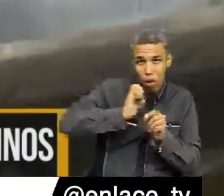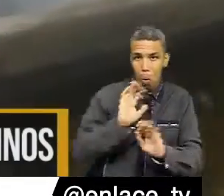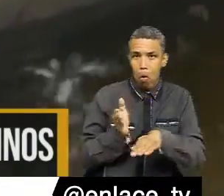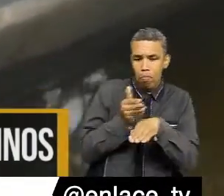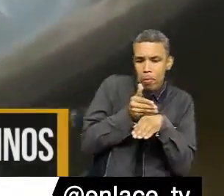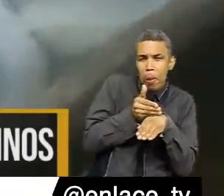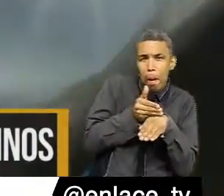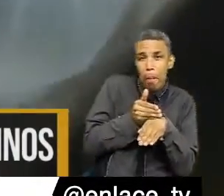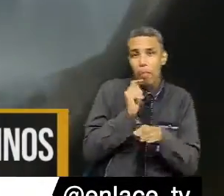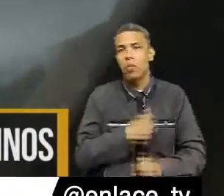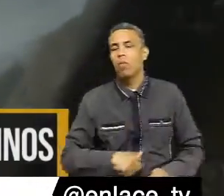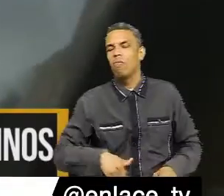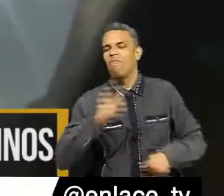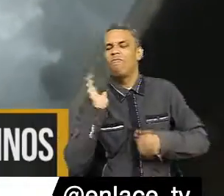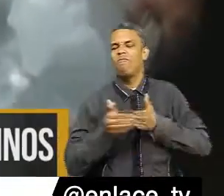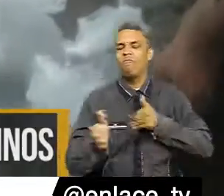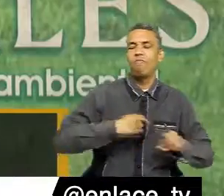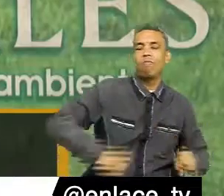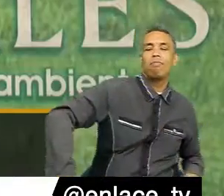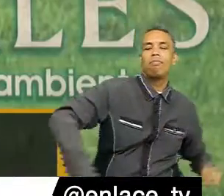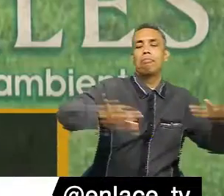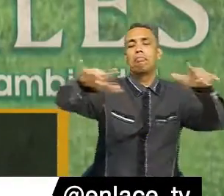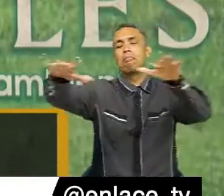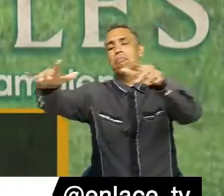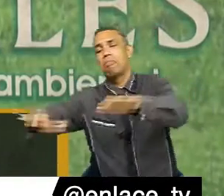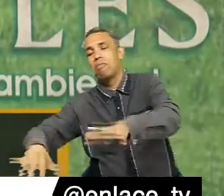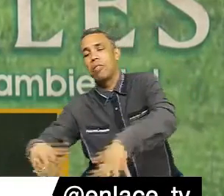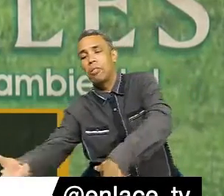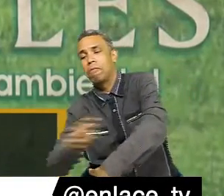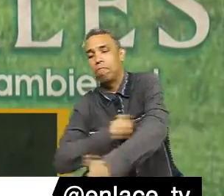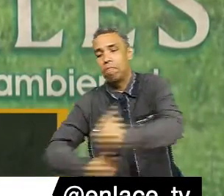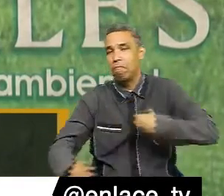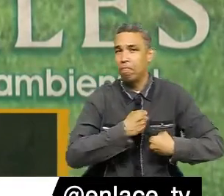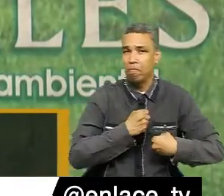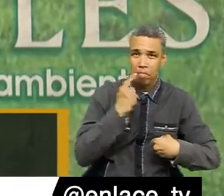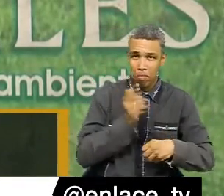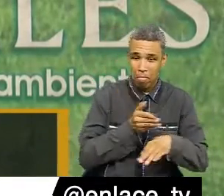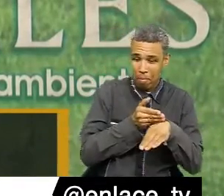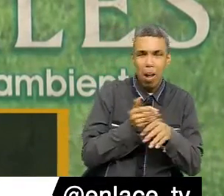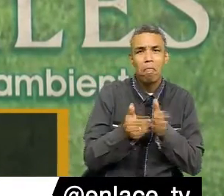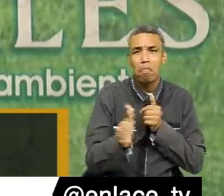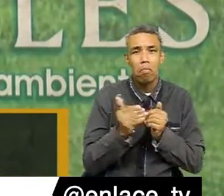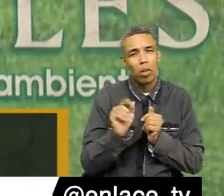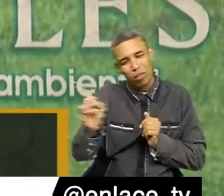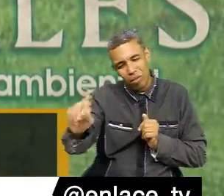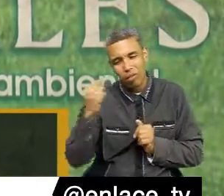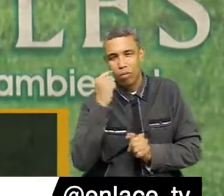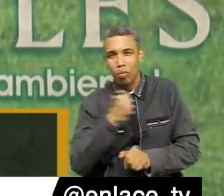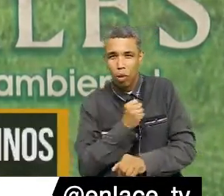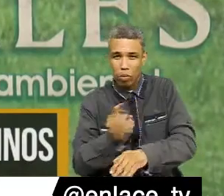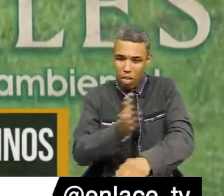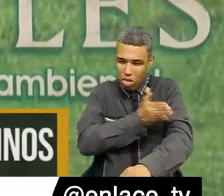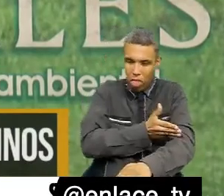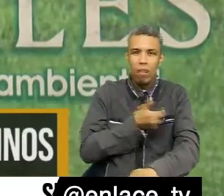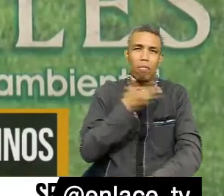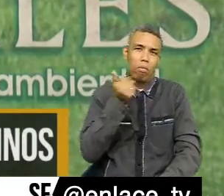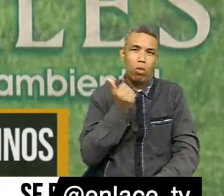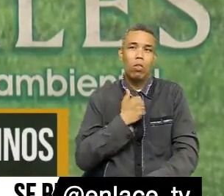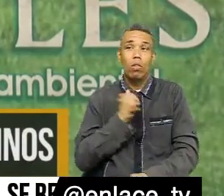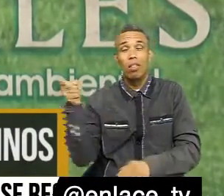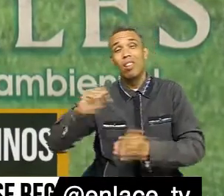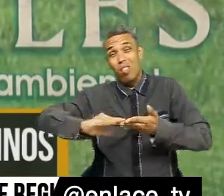favor, a la hora de comprar Boca Chico, escoja tamaños grandes. Con eso, pues, los pescadores no van a tener un mercado para